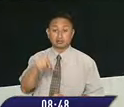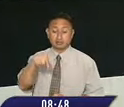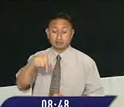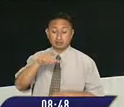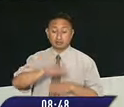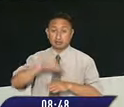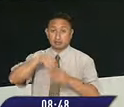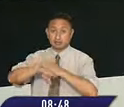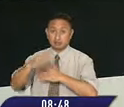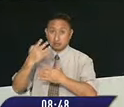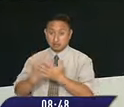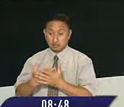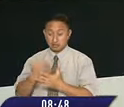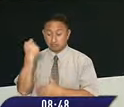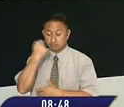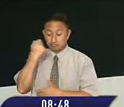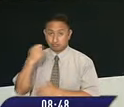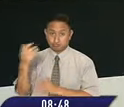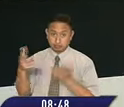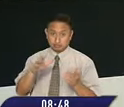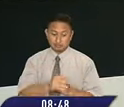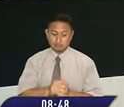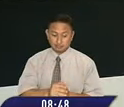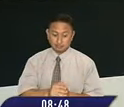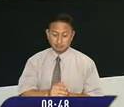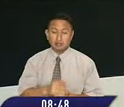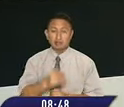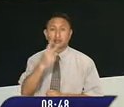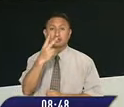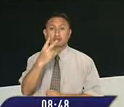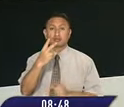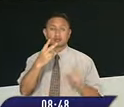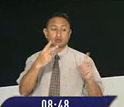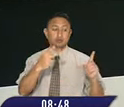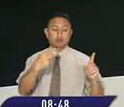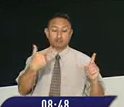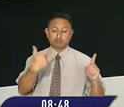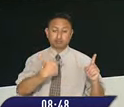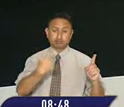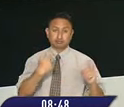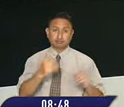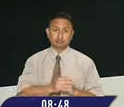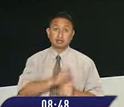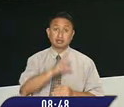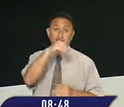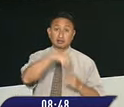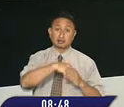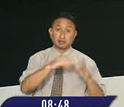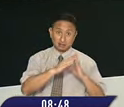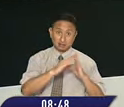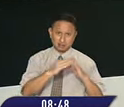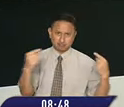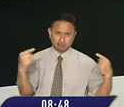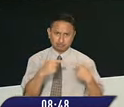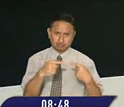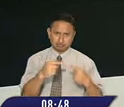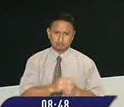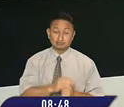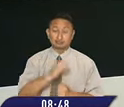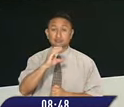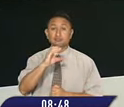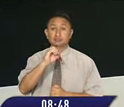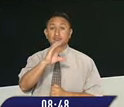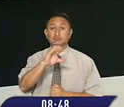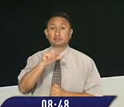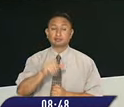drogas y asesinato murió impactada por dos tiros en su pecho cuando tuvo una discusión en el interior de su vivienda, ubicada en el Coca, capital de